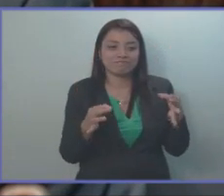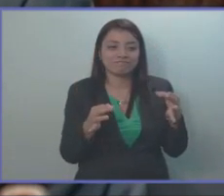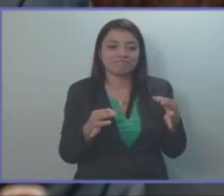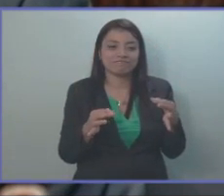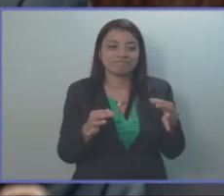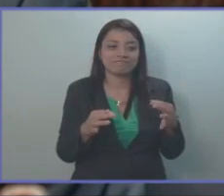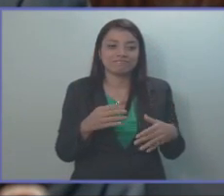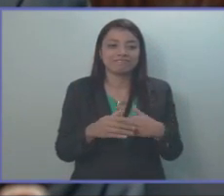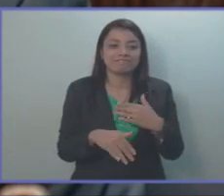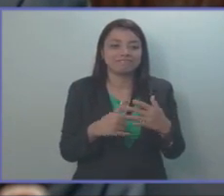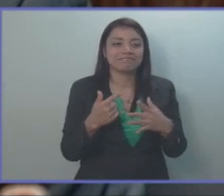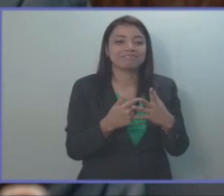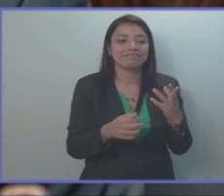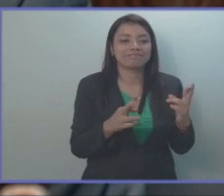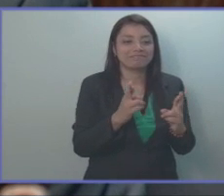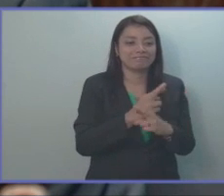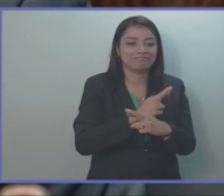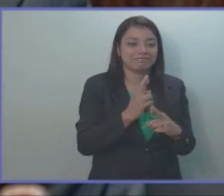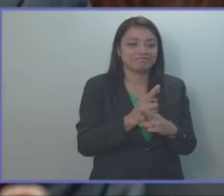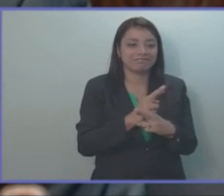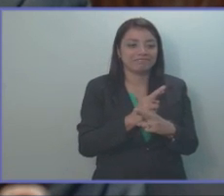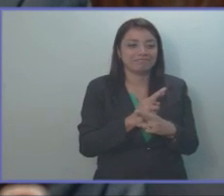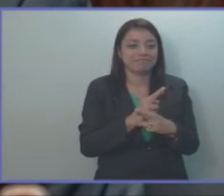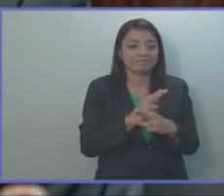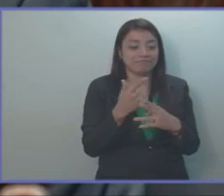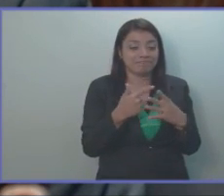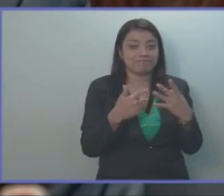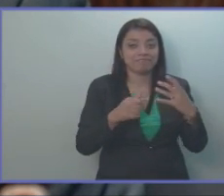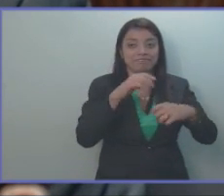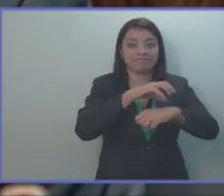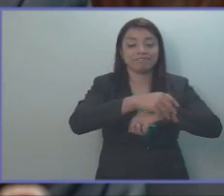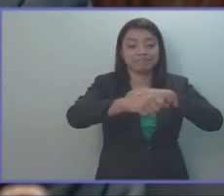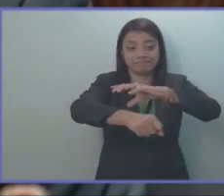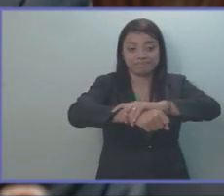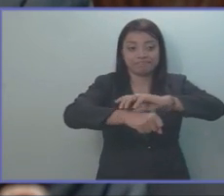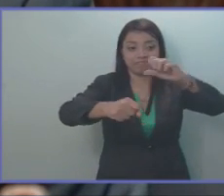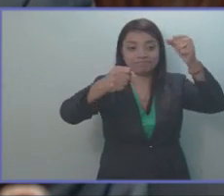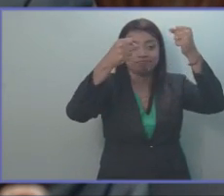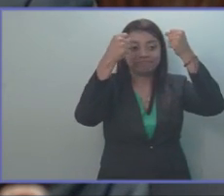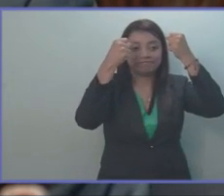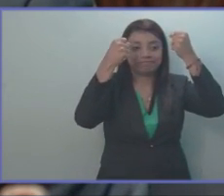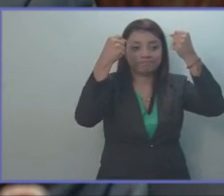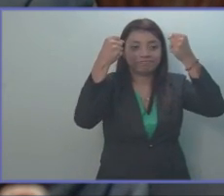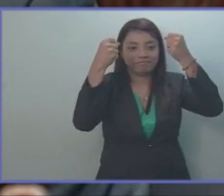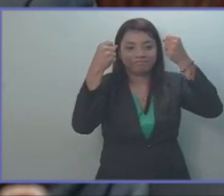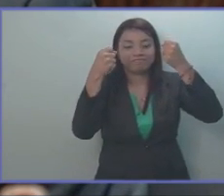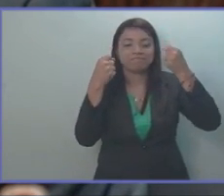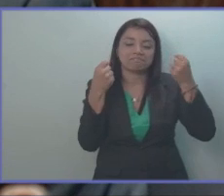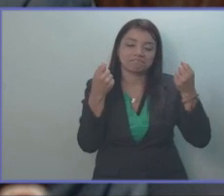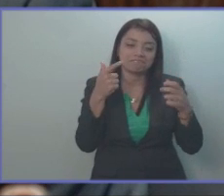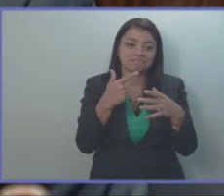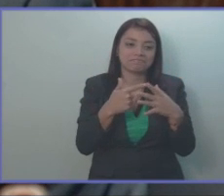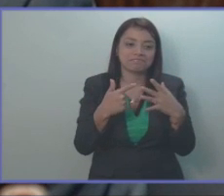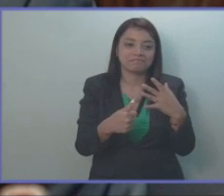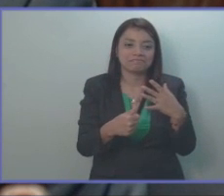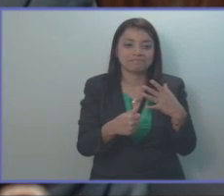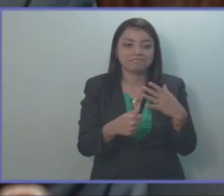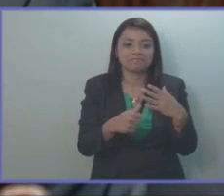a fin de reformar la ley penitenciaria, emitida mediante decreto